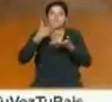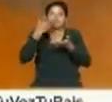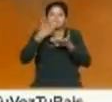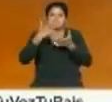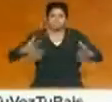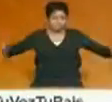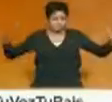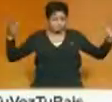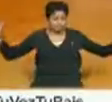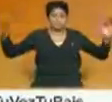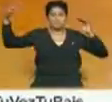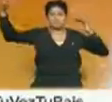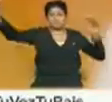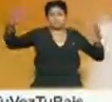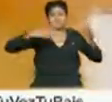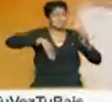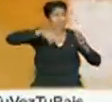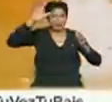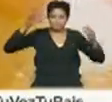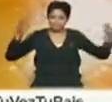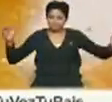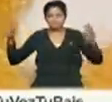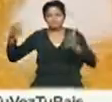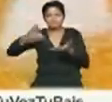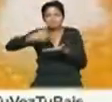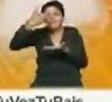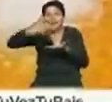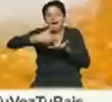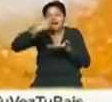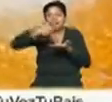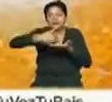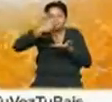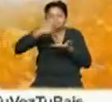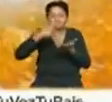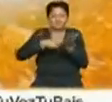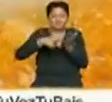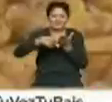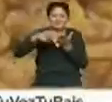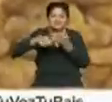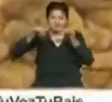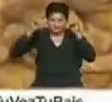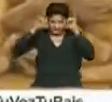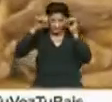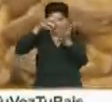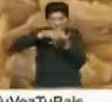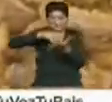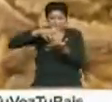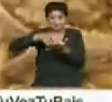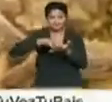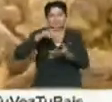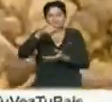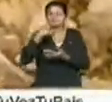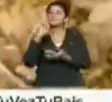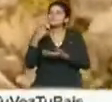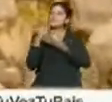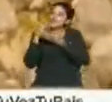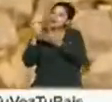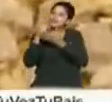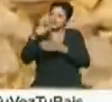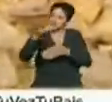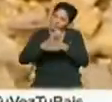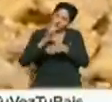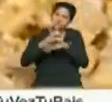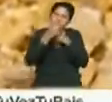de quinoa. El objetivo principal del Ministerio de Agricultura, Ganadería, Acuacultura y Pesca es incentivar el consumo de la